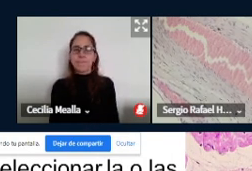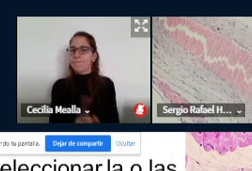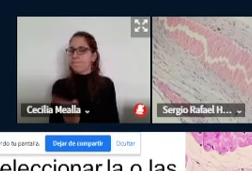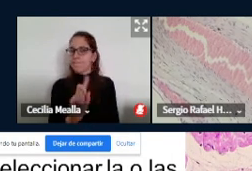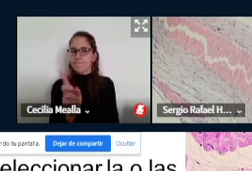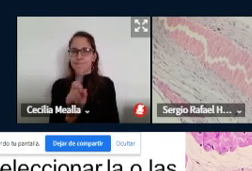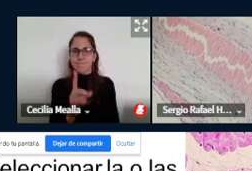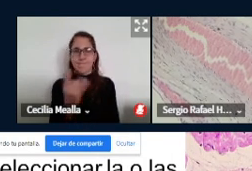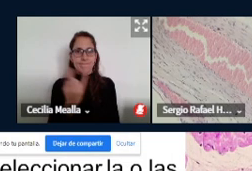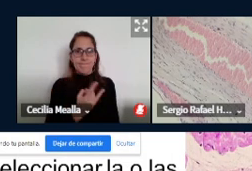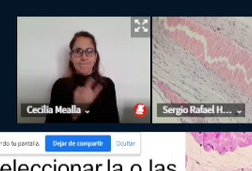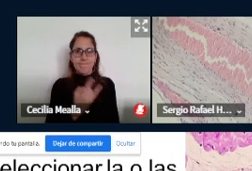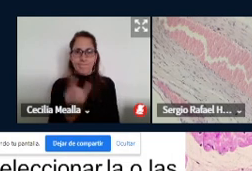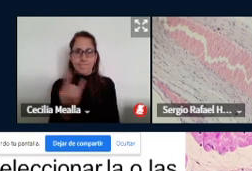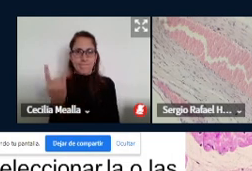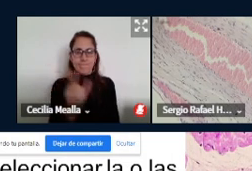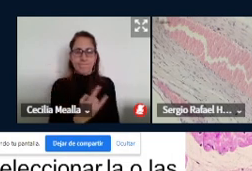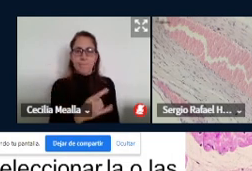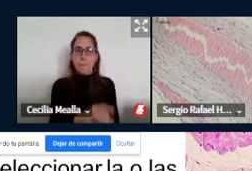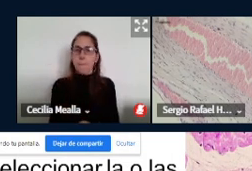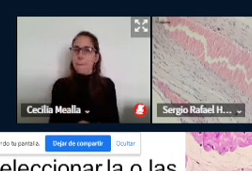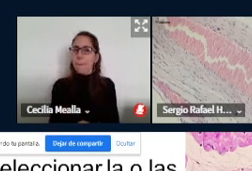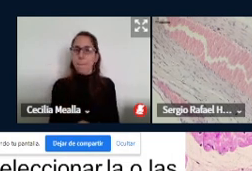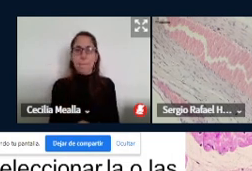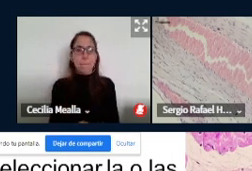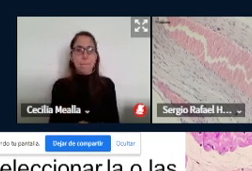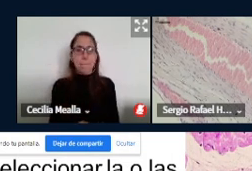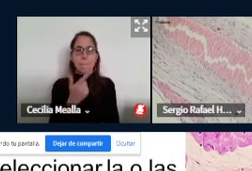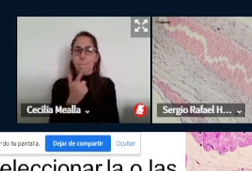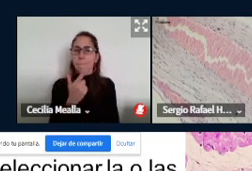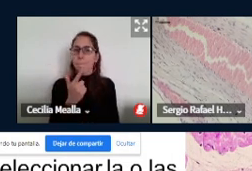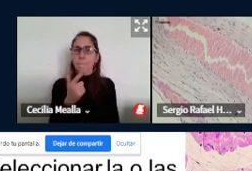Es falsa, ¿sí? No tienen